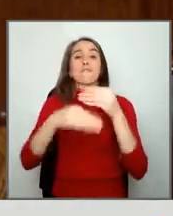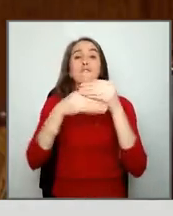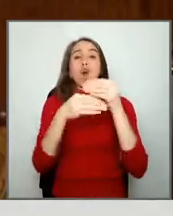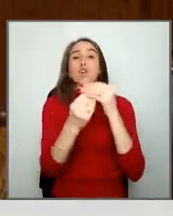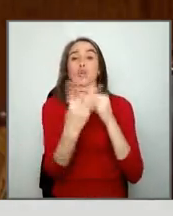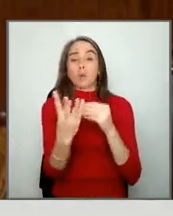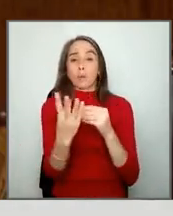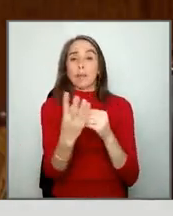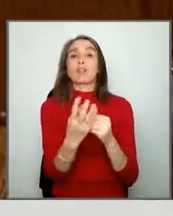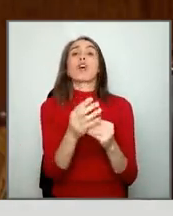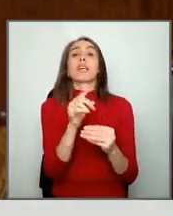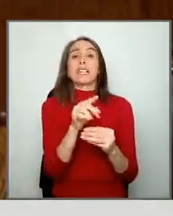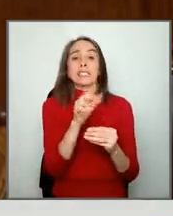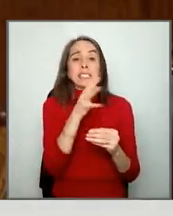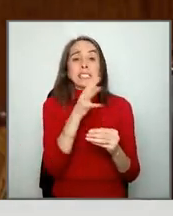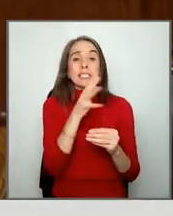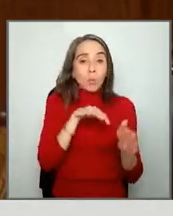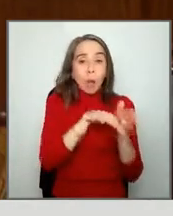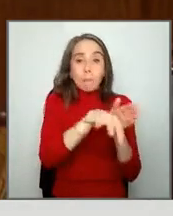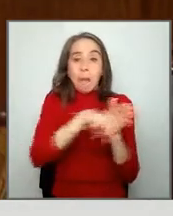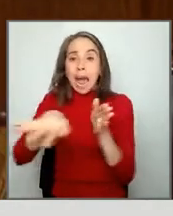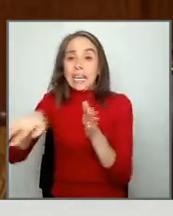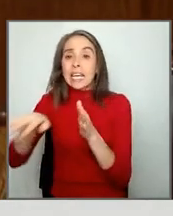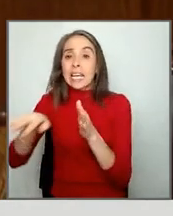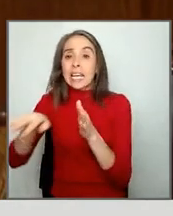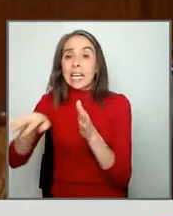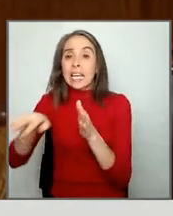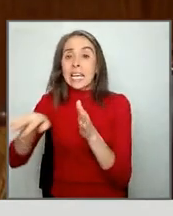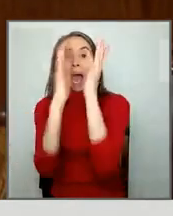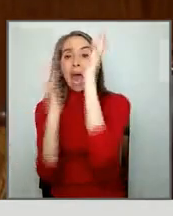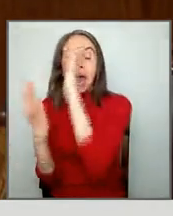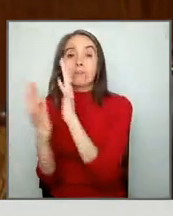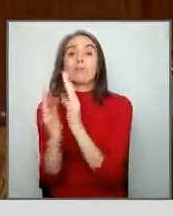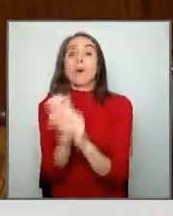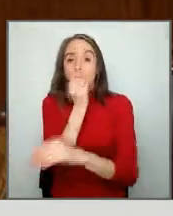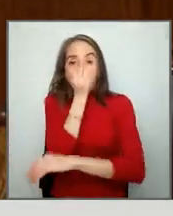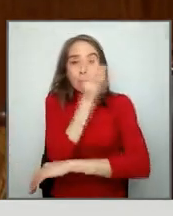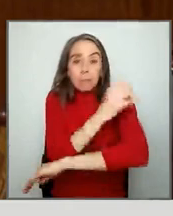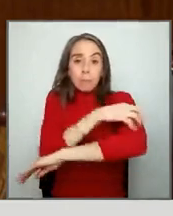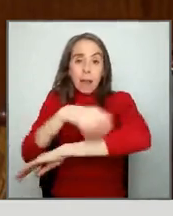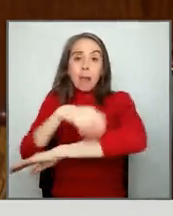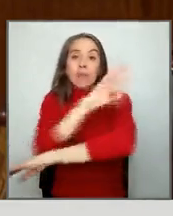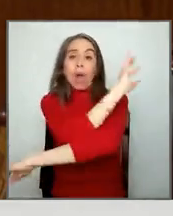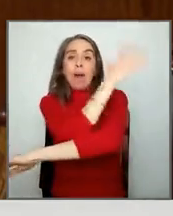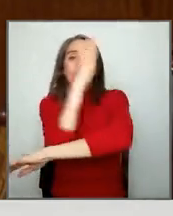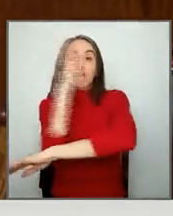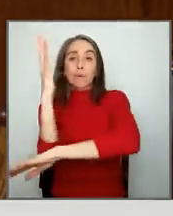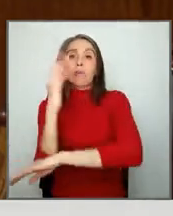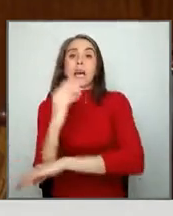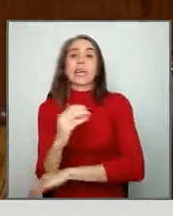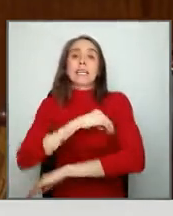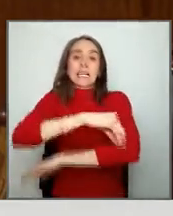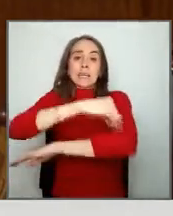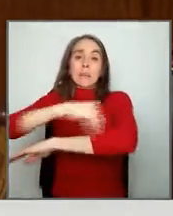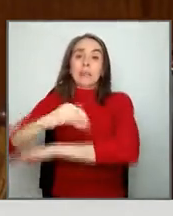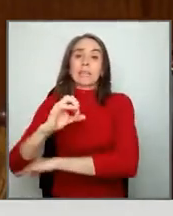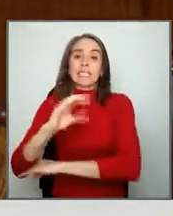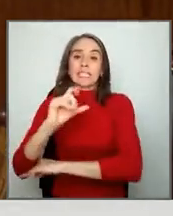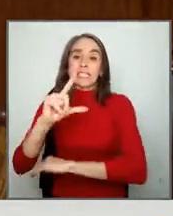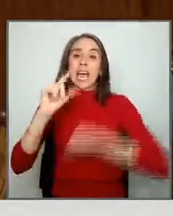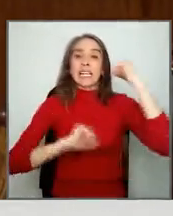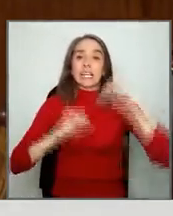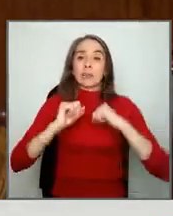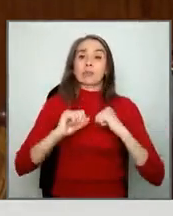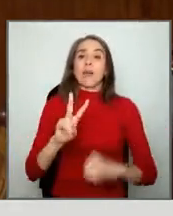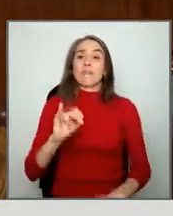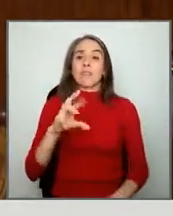Silva agropecuario por ejemplo especies arbóreas o arbustivas frutales cereales cultivo industriales Viveros cultivo de plantas